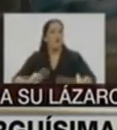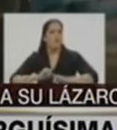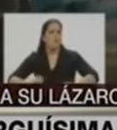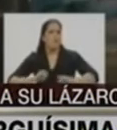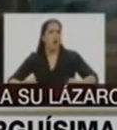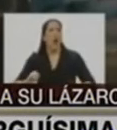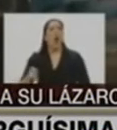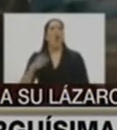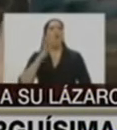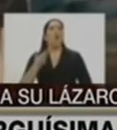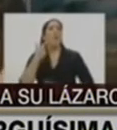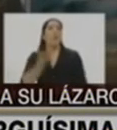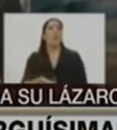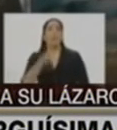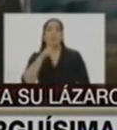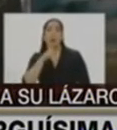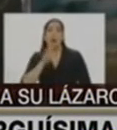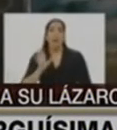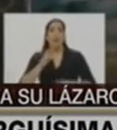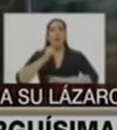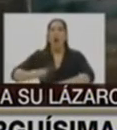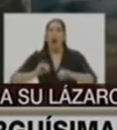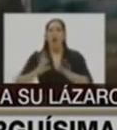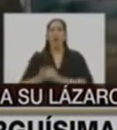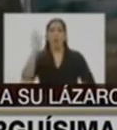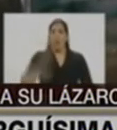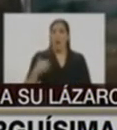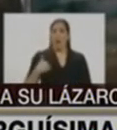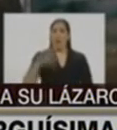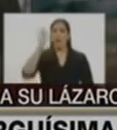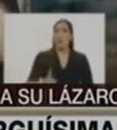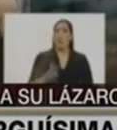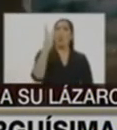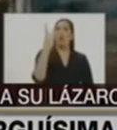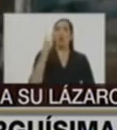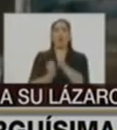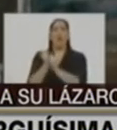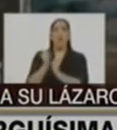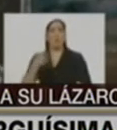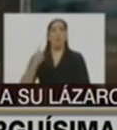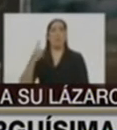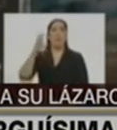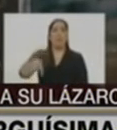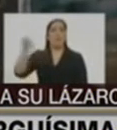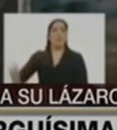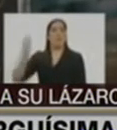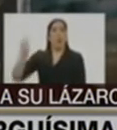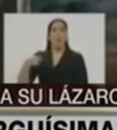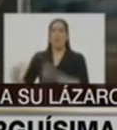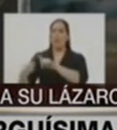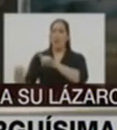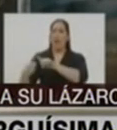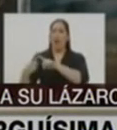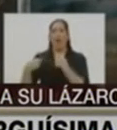dos contratistas de obra pública en todo el país. Ustedes saben, quiero confesarles algo, cuando me entregaron el listado de